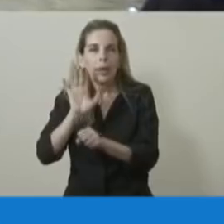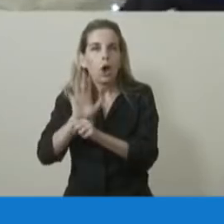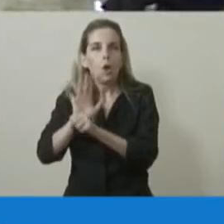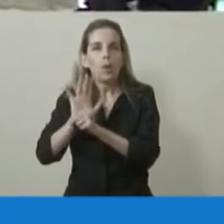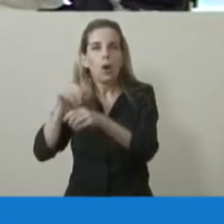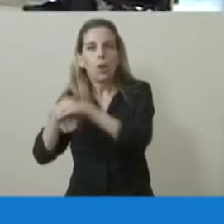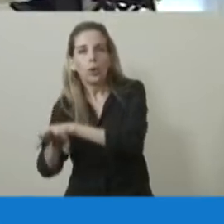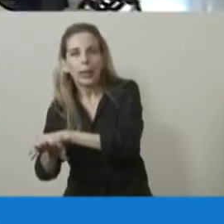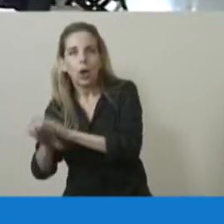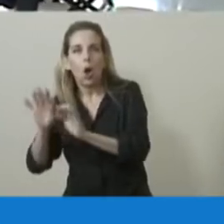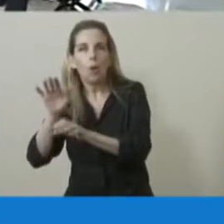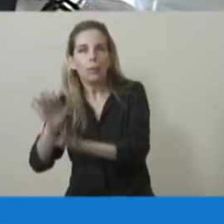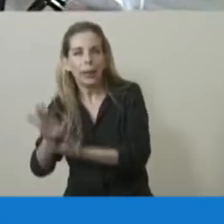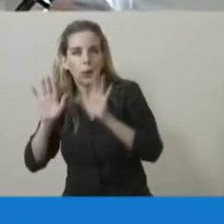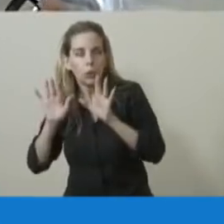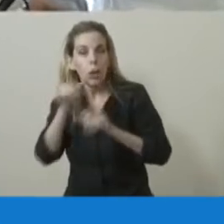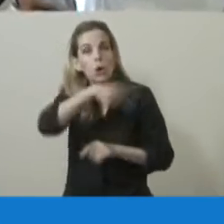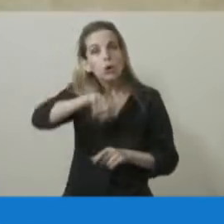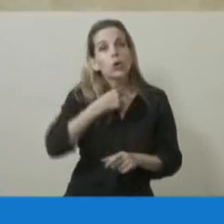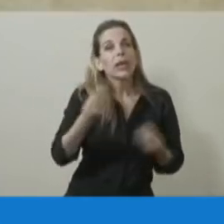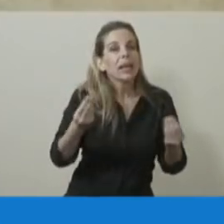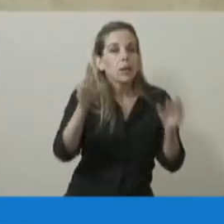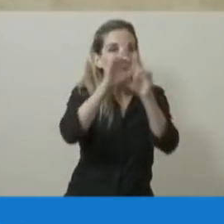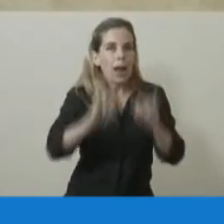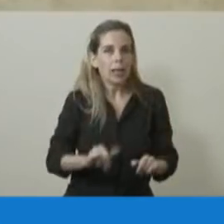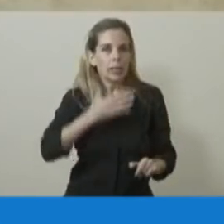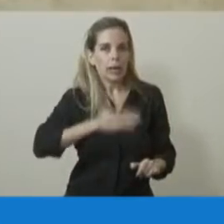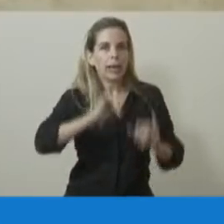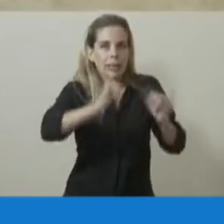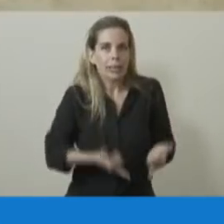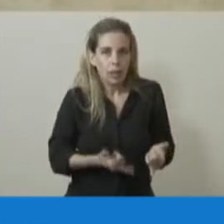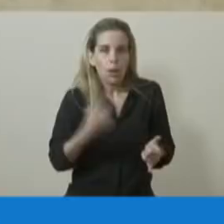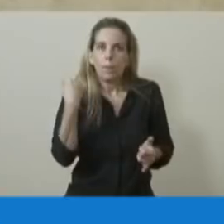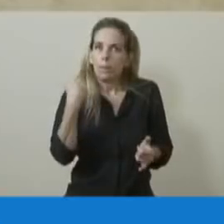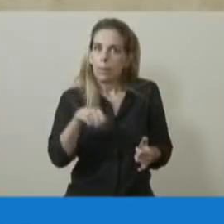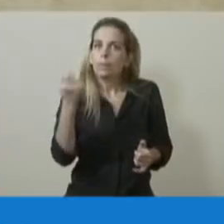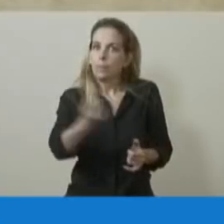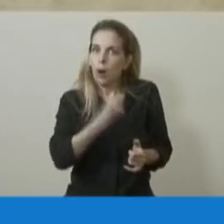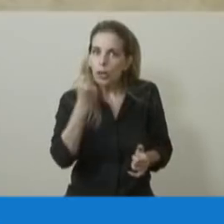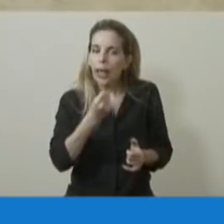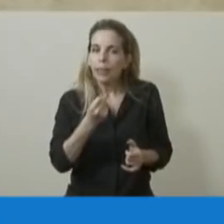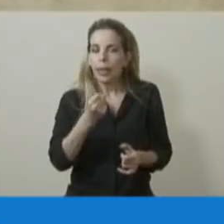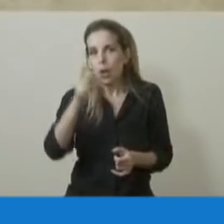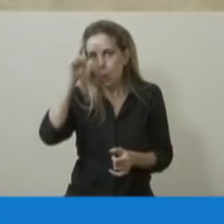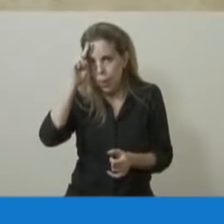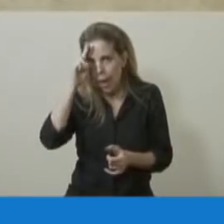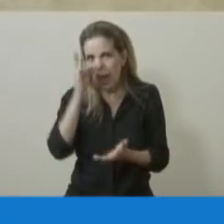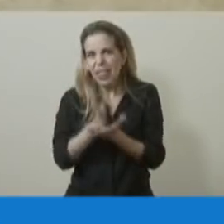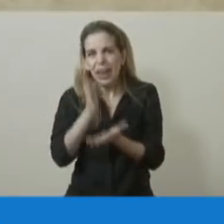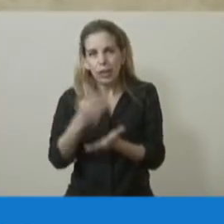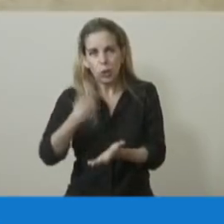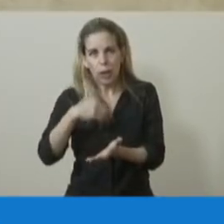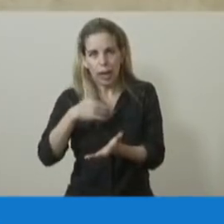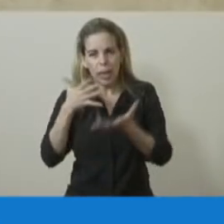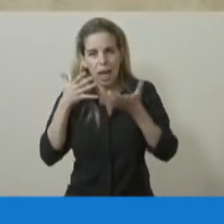Y nosotros obviamente somos amantes de la paz, pero debemos preservar la defensa de los derechos argentinos.